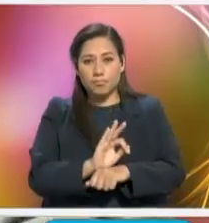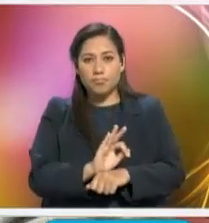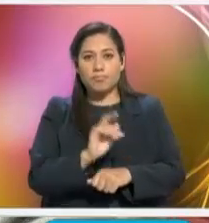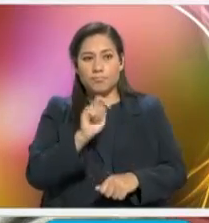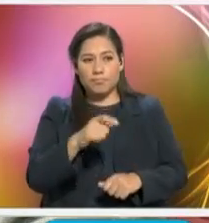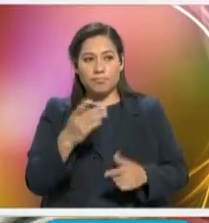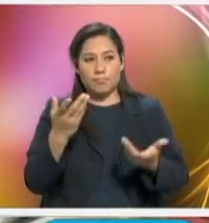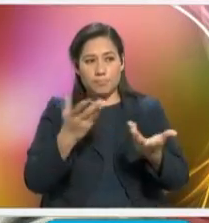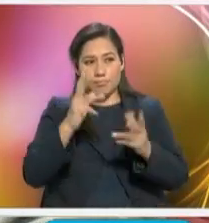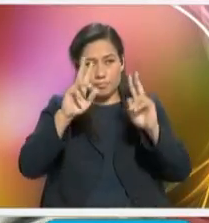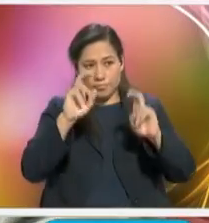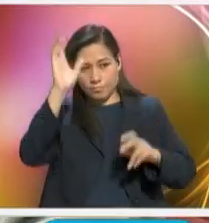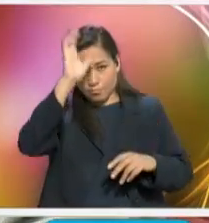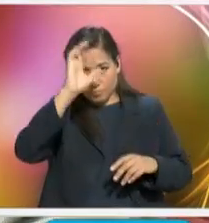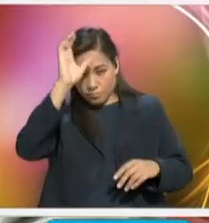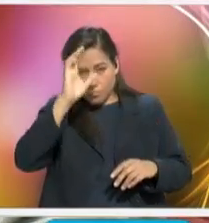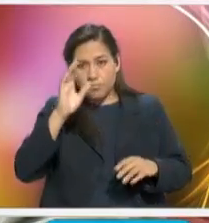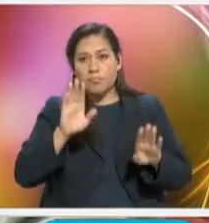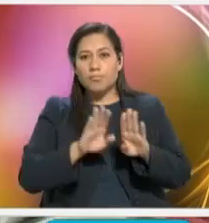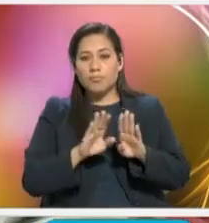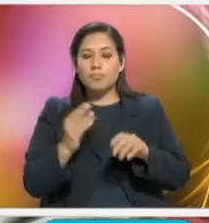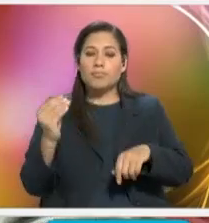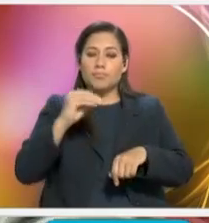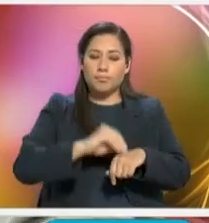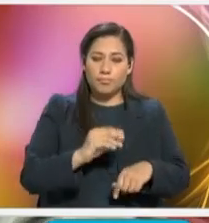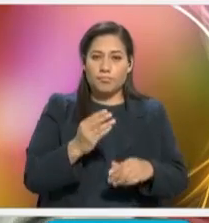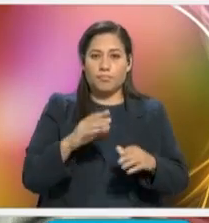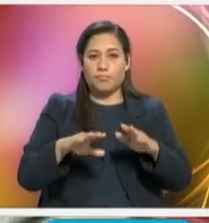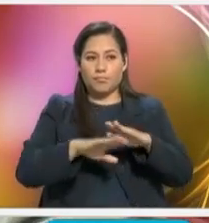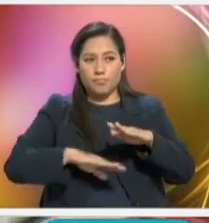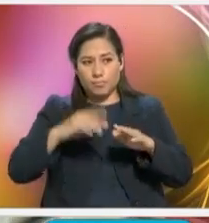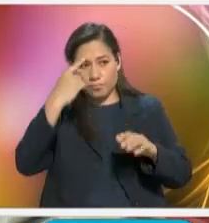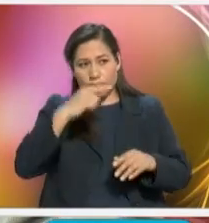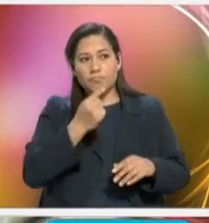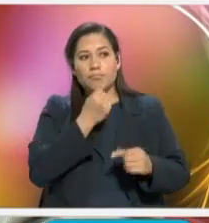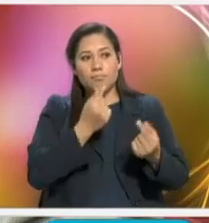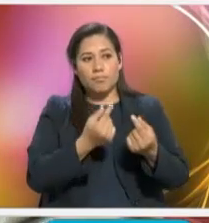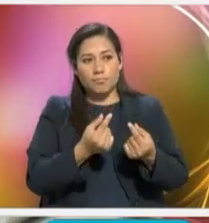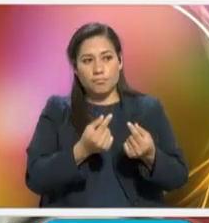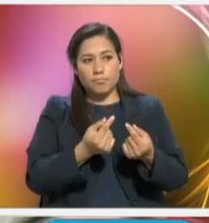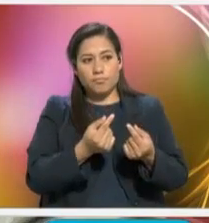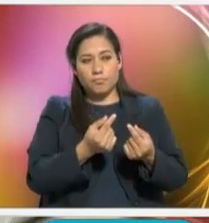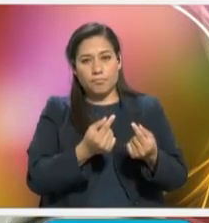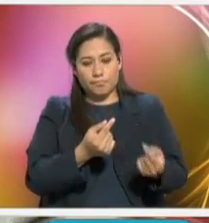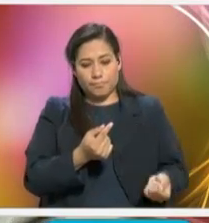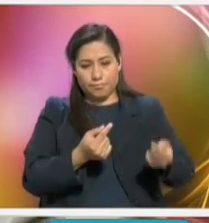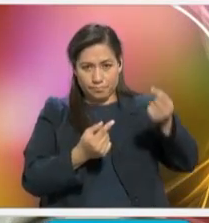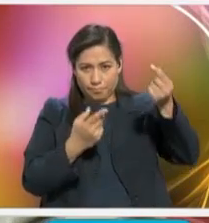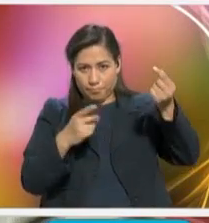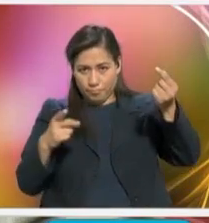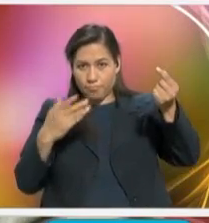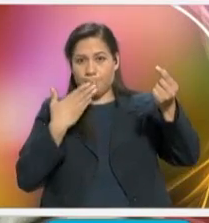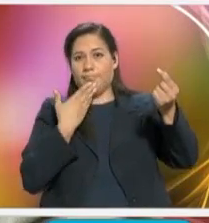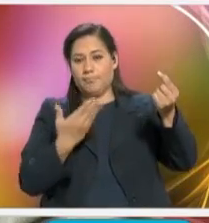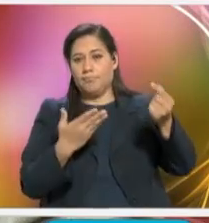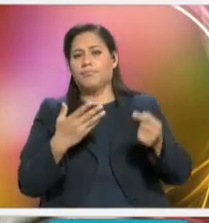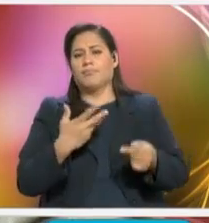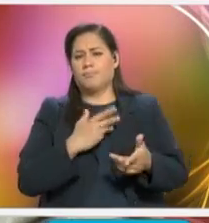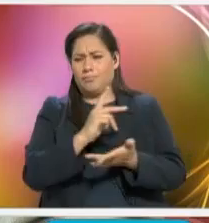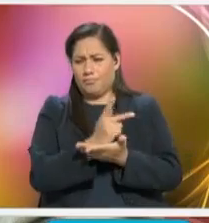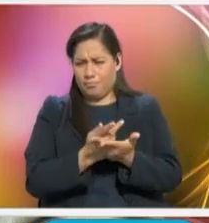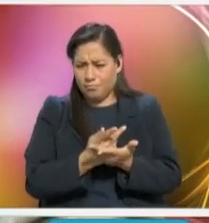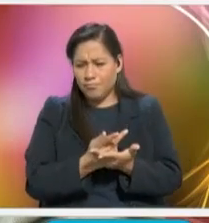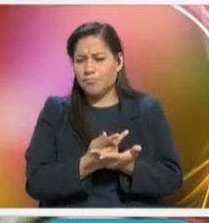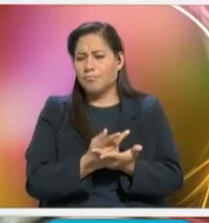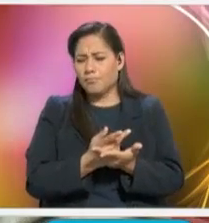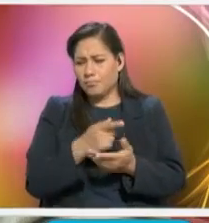de la acción cultural como una variable y un componente fundamental del desarrollo humano. En ese sentido, establecemos como varios programas y varias